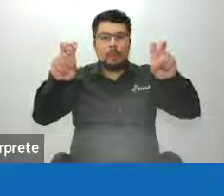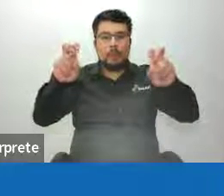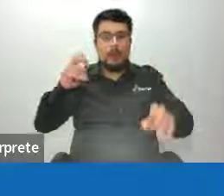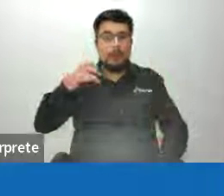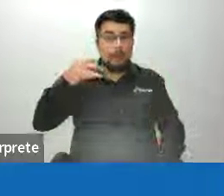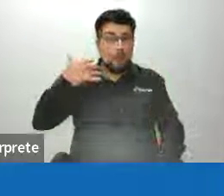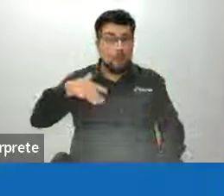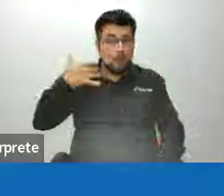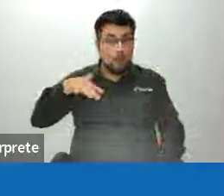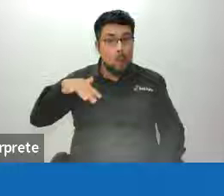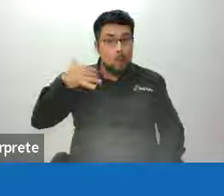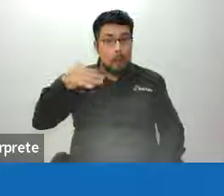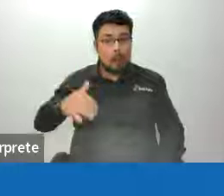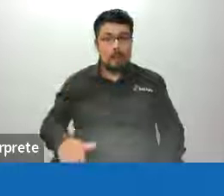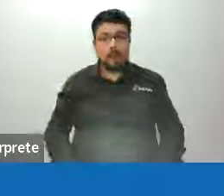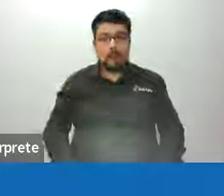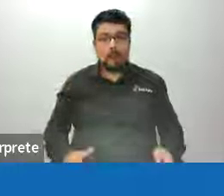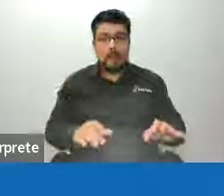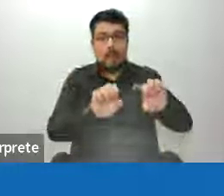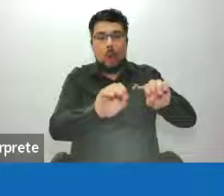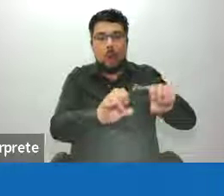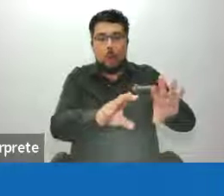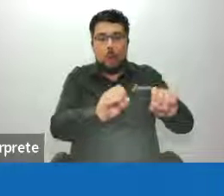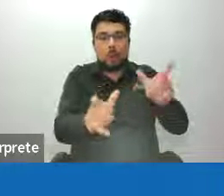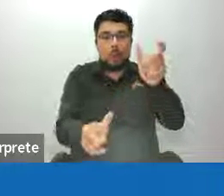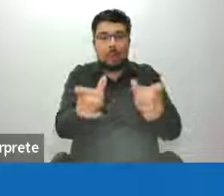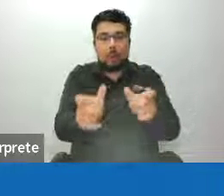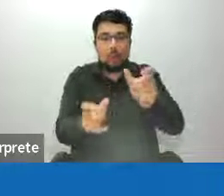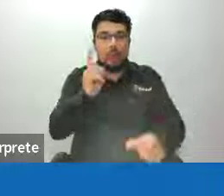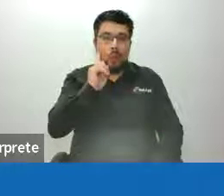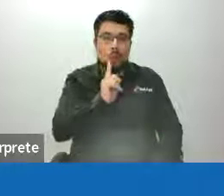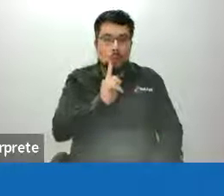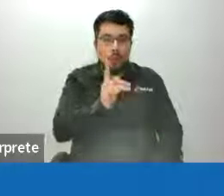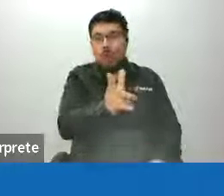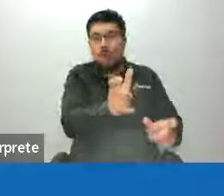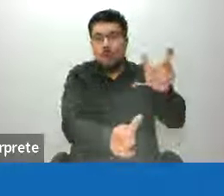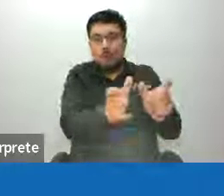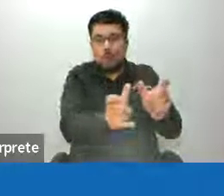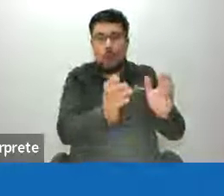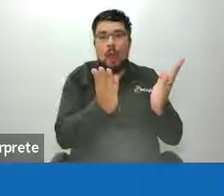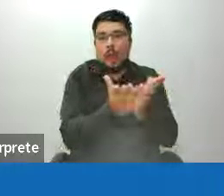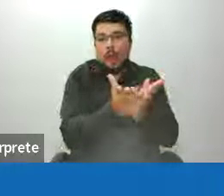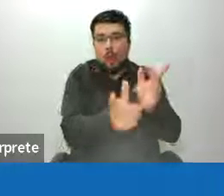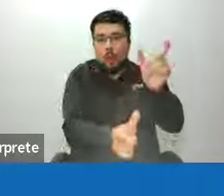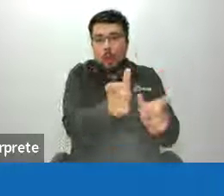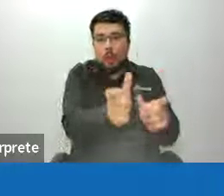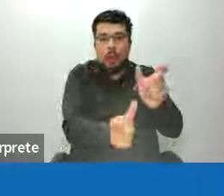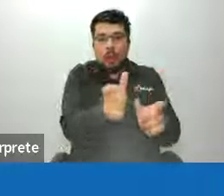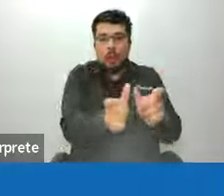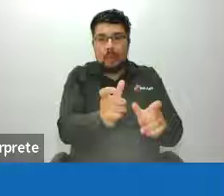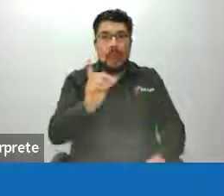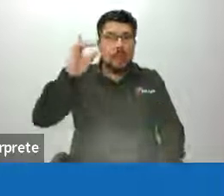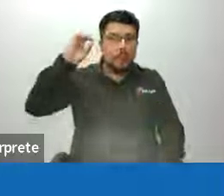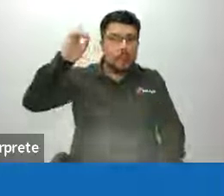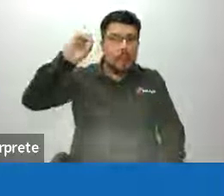decía, en la educación de estudiantes sordos, de estudiantes con discapacidad auditiva en general, que tiene que ver con